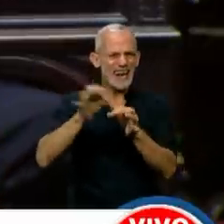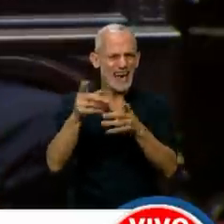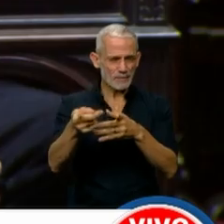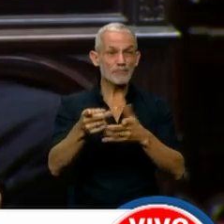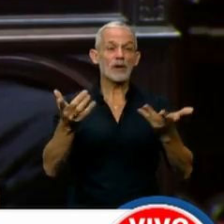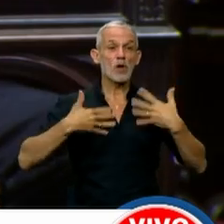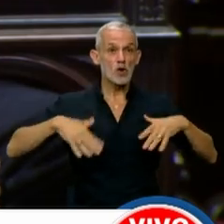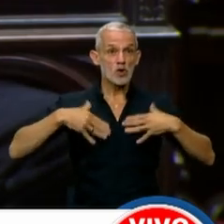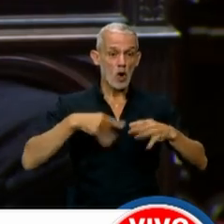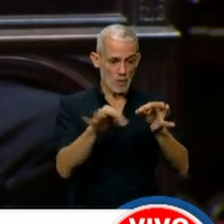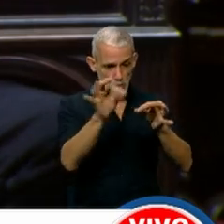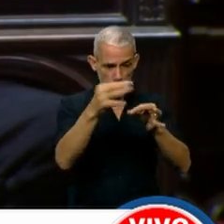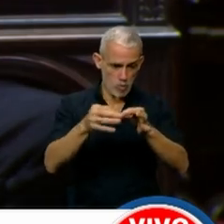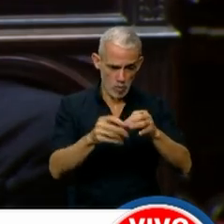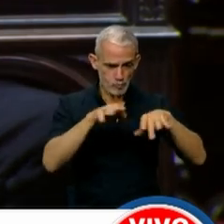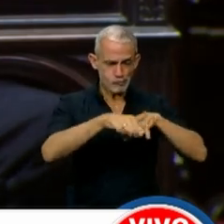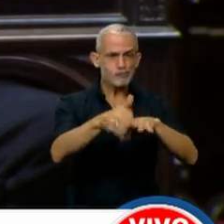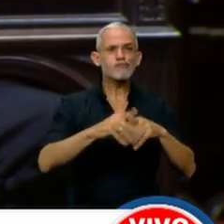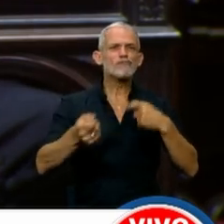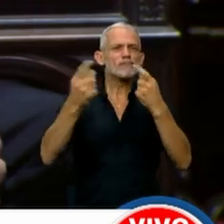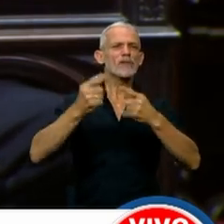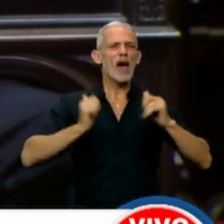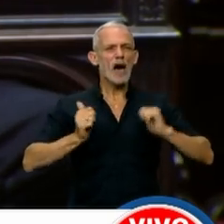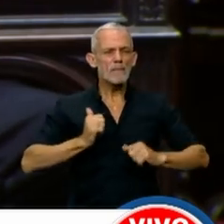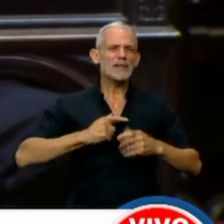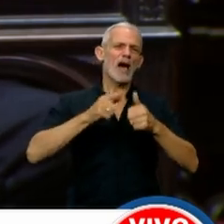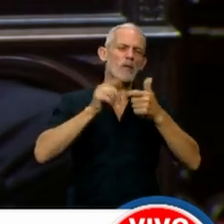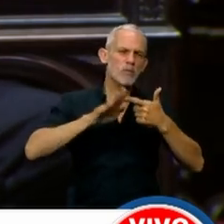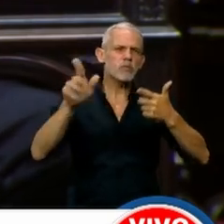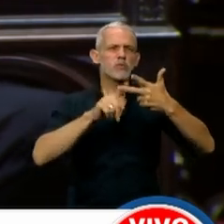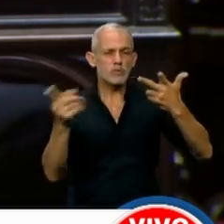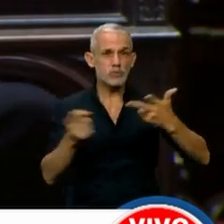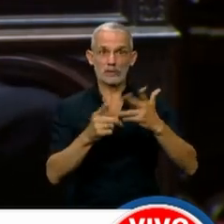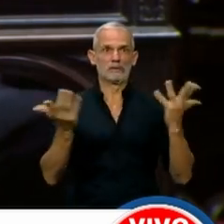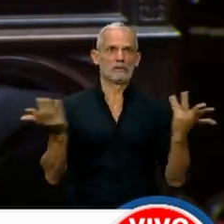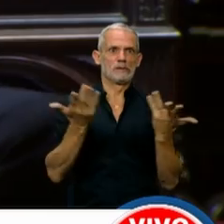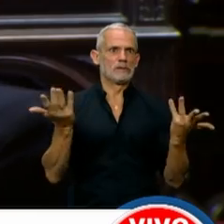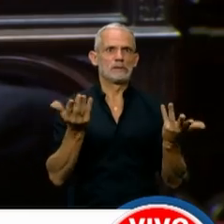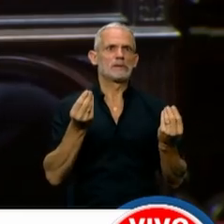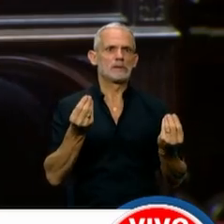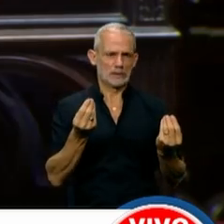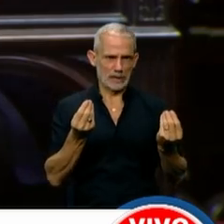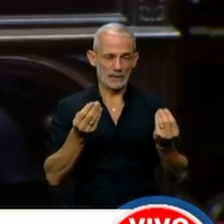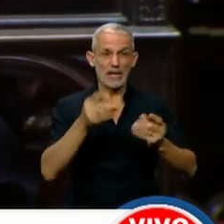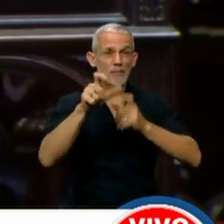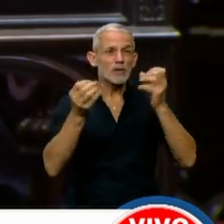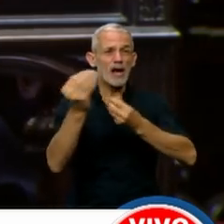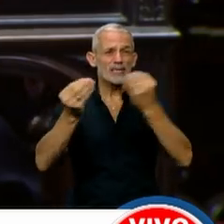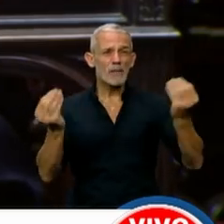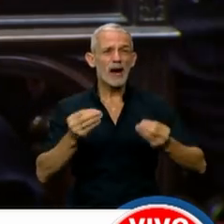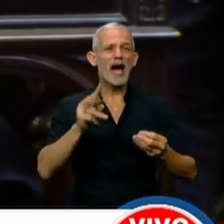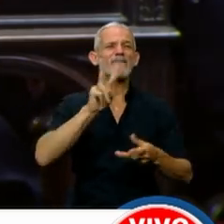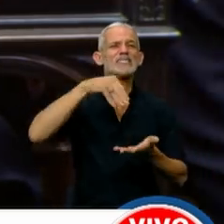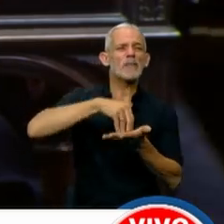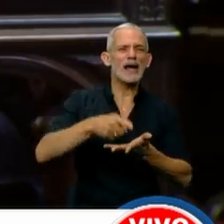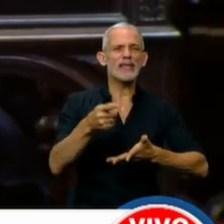ropa e indumentaria a las fuerzas armadas va a entrar en vilo los trabajadores villamaría de